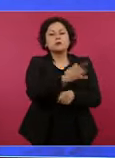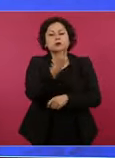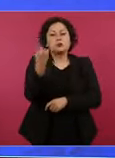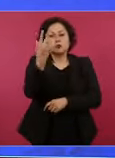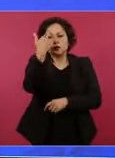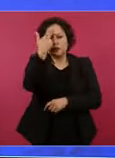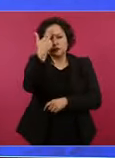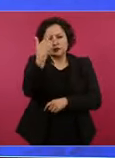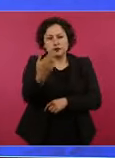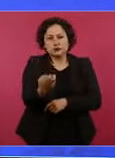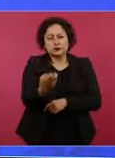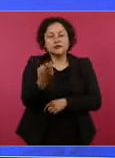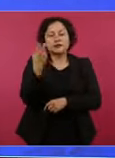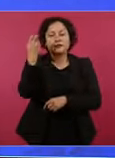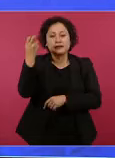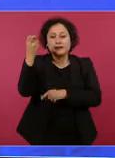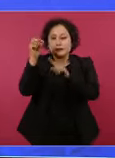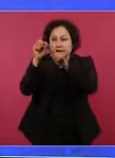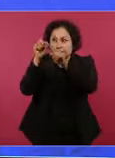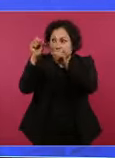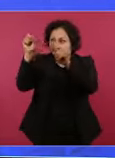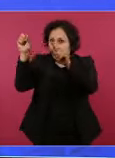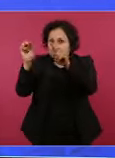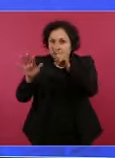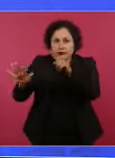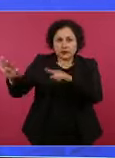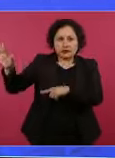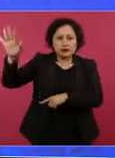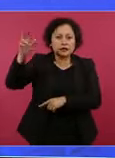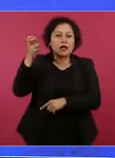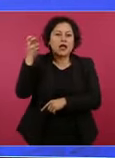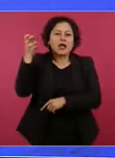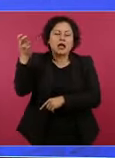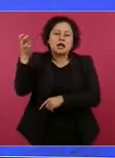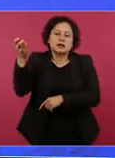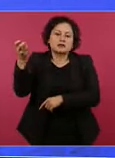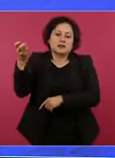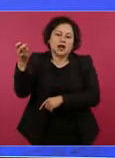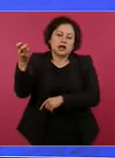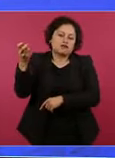el tramo de más casticidad de